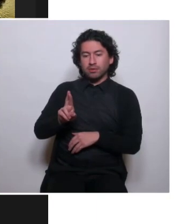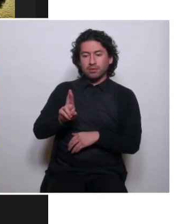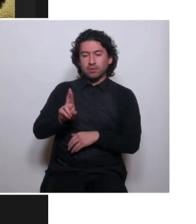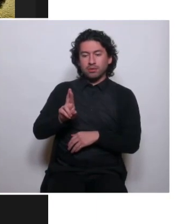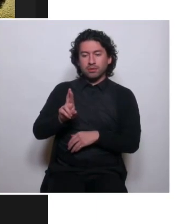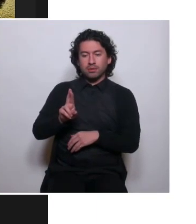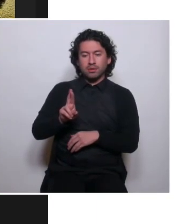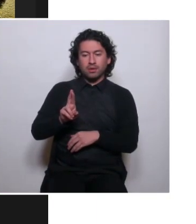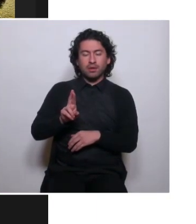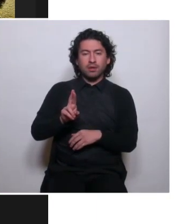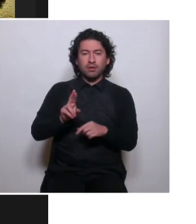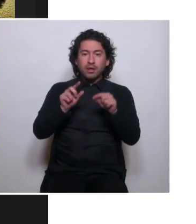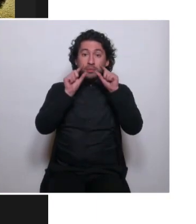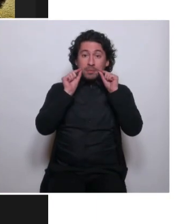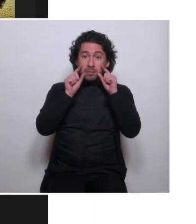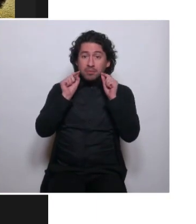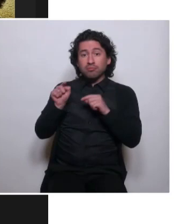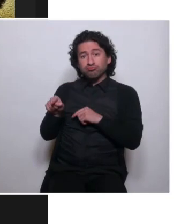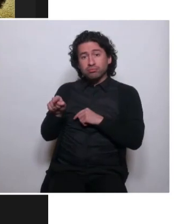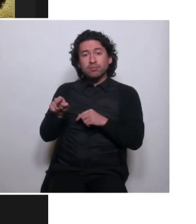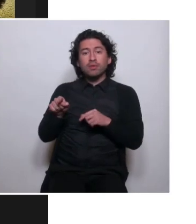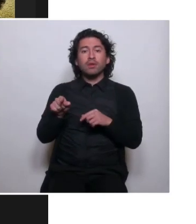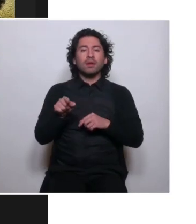A favor.